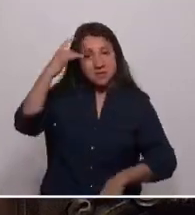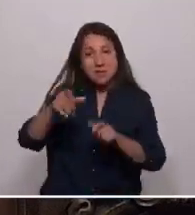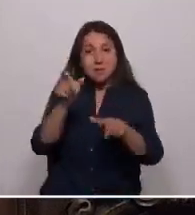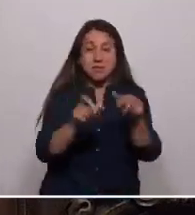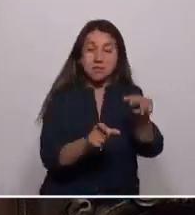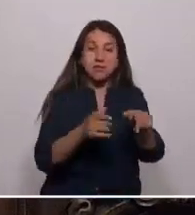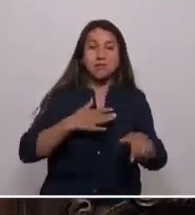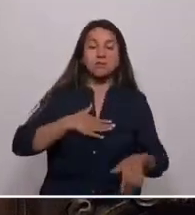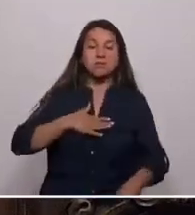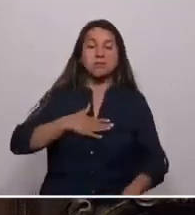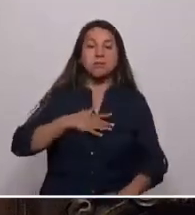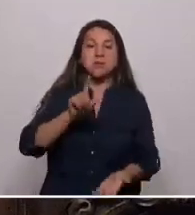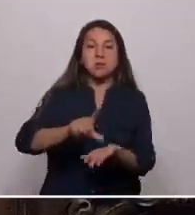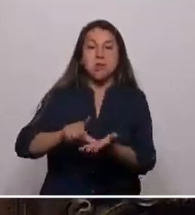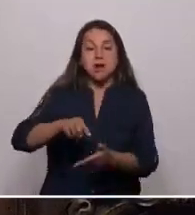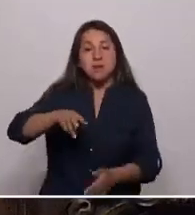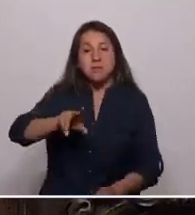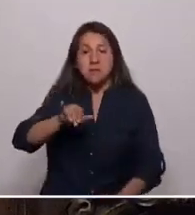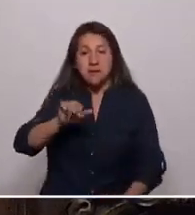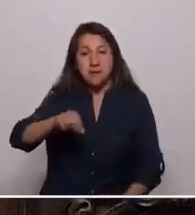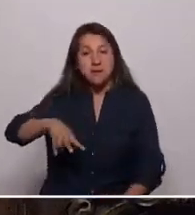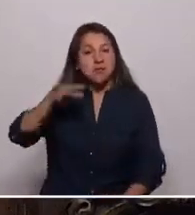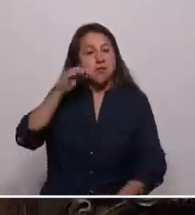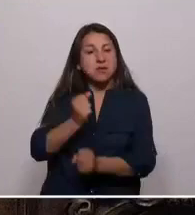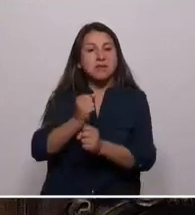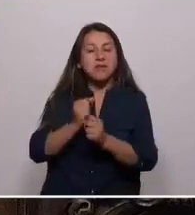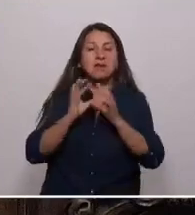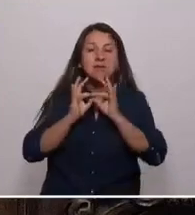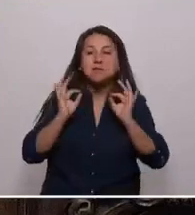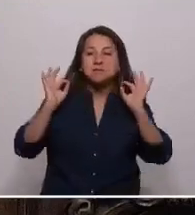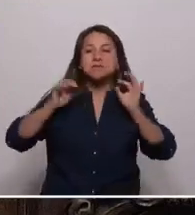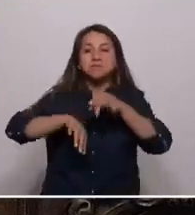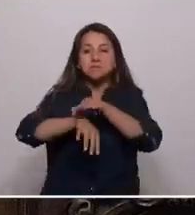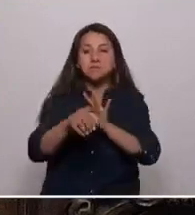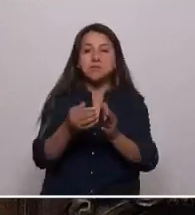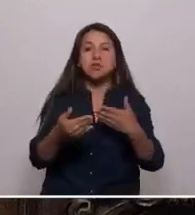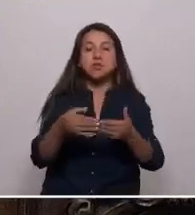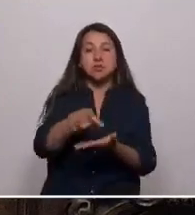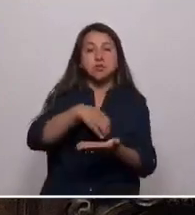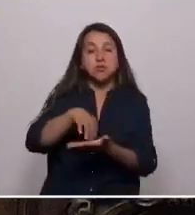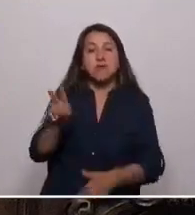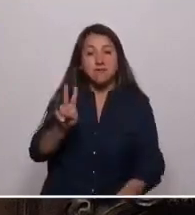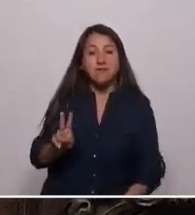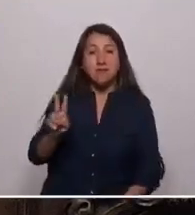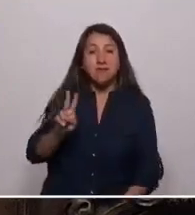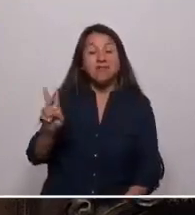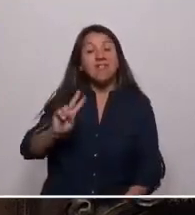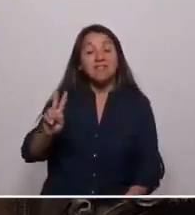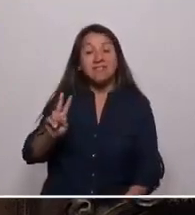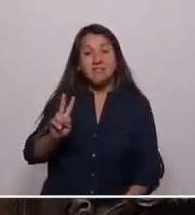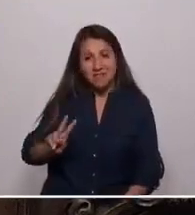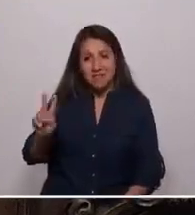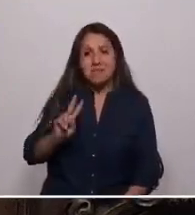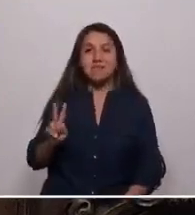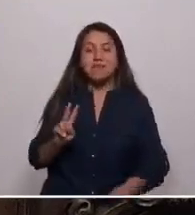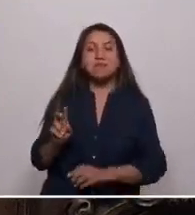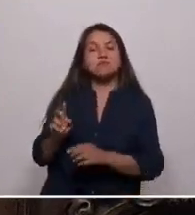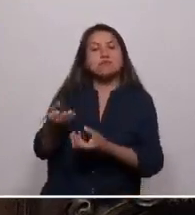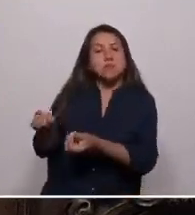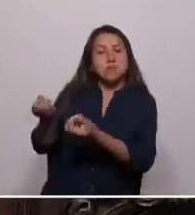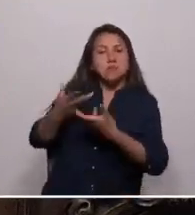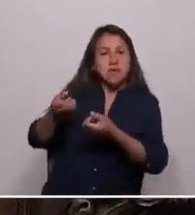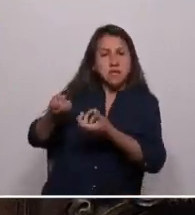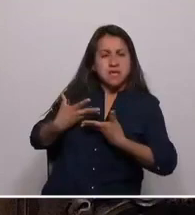territorio, como la señora Miriam, una artesana de fieltro de la ciudad de Valdivia, quien a través de sus sencillas palabras me transmite con